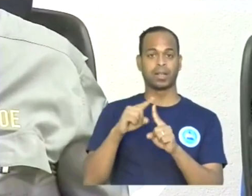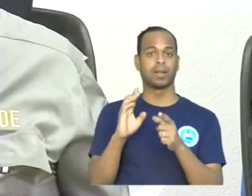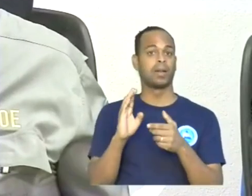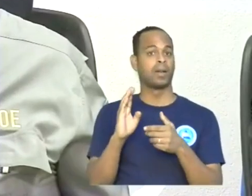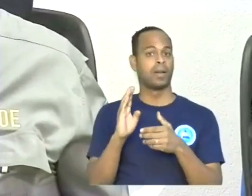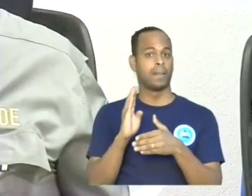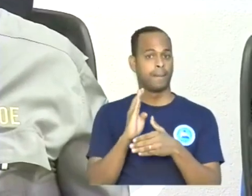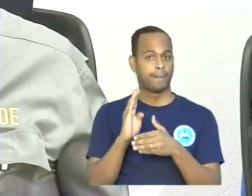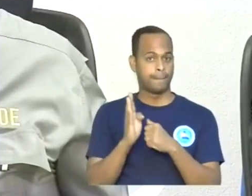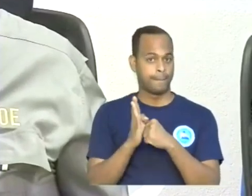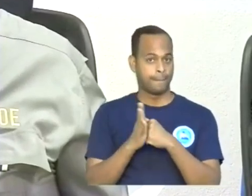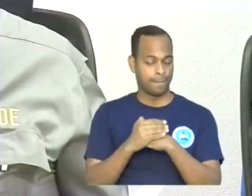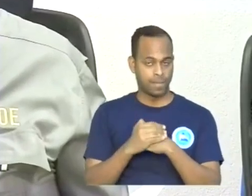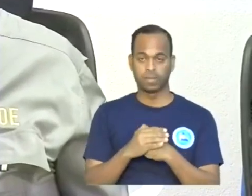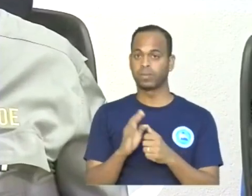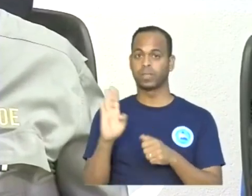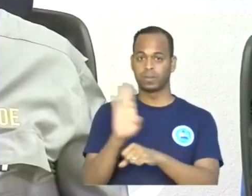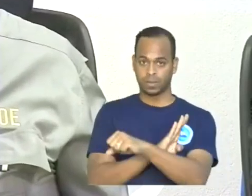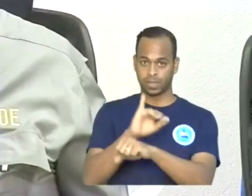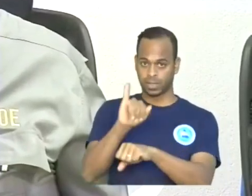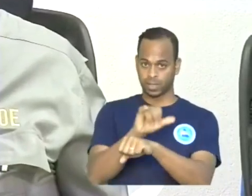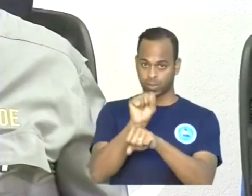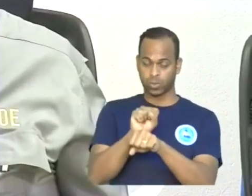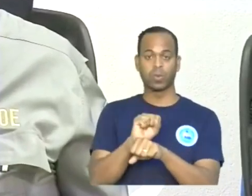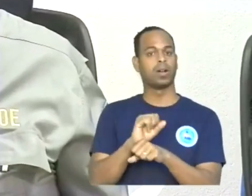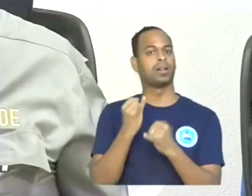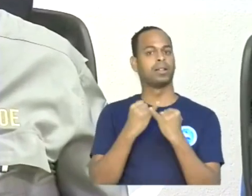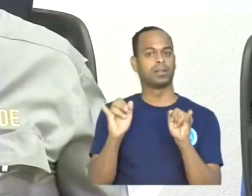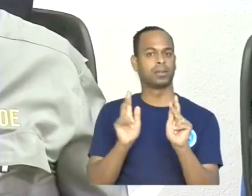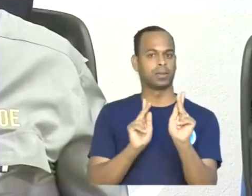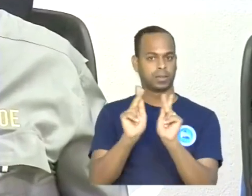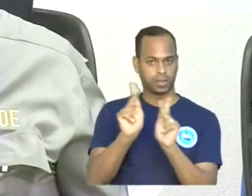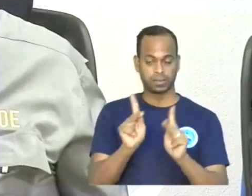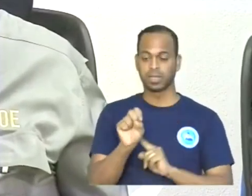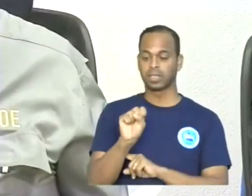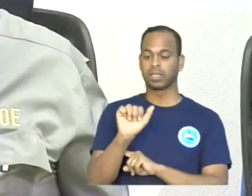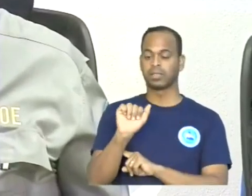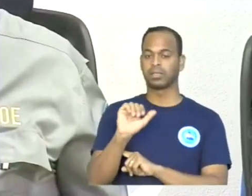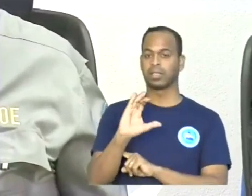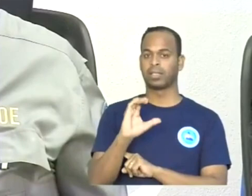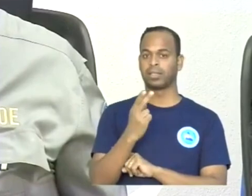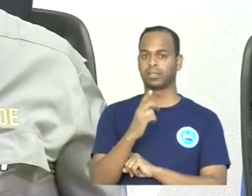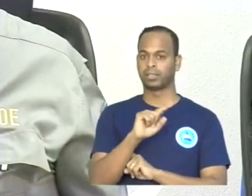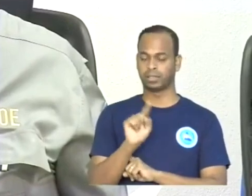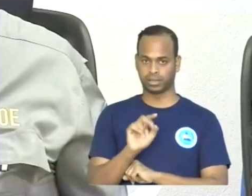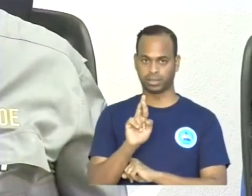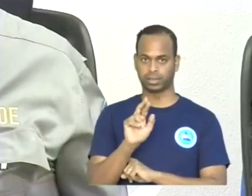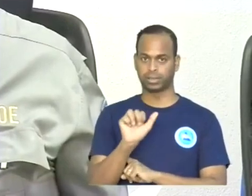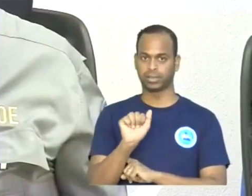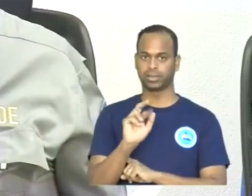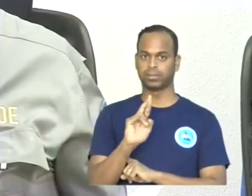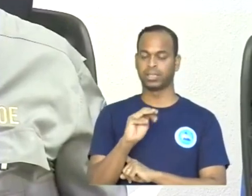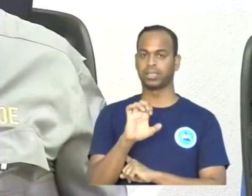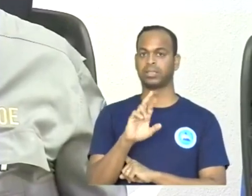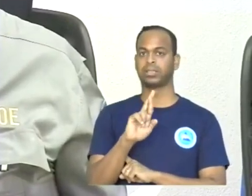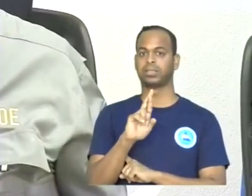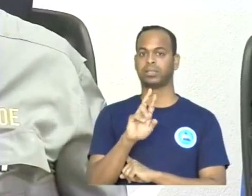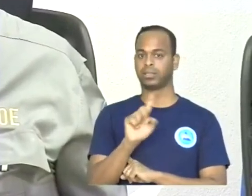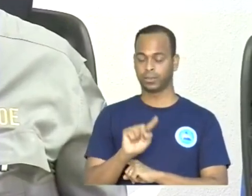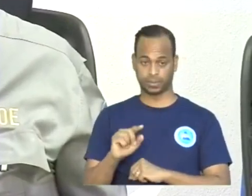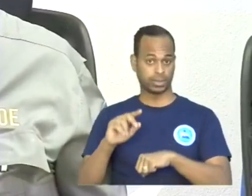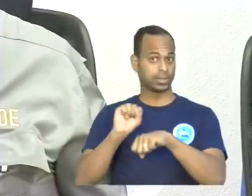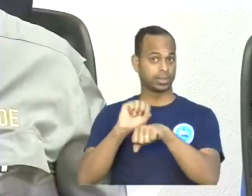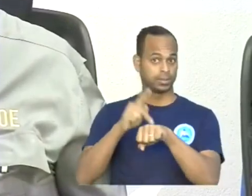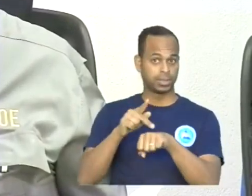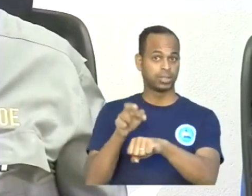Peravia, Barahona, San Juan, Independencia, Puerto Plata, Sánchez Ramírez, San Pedro de Macorís, La Romana, San